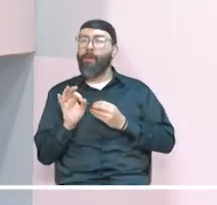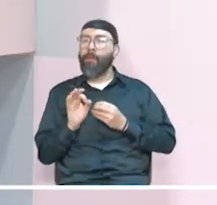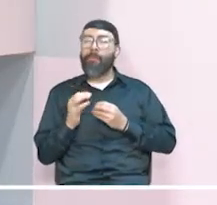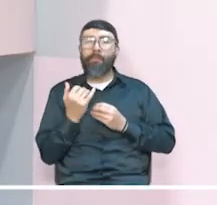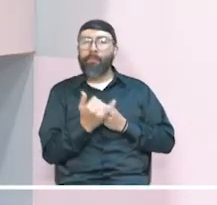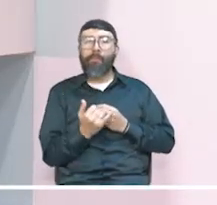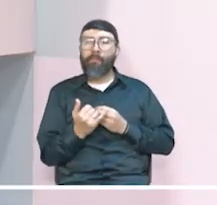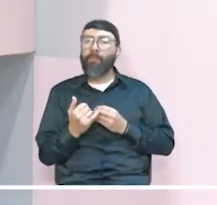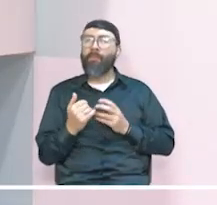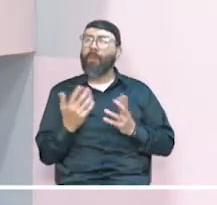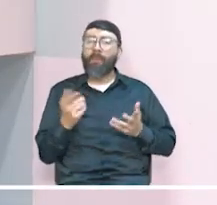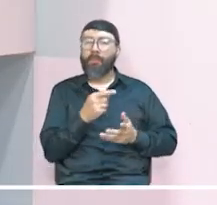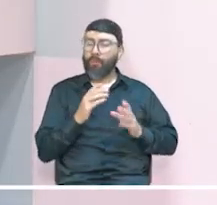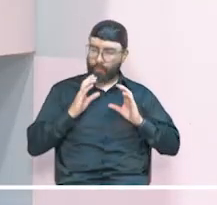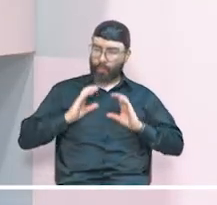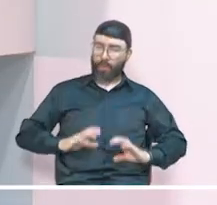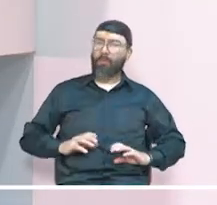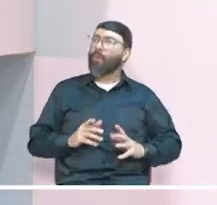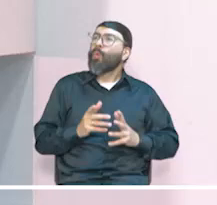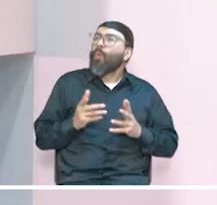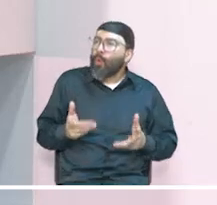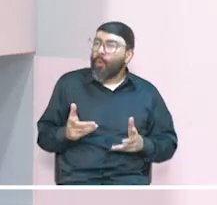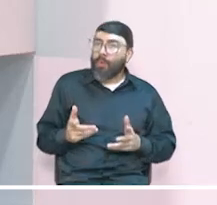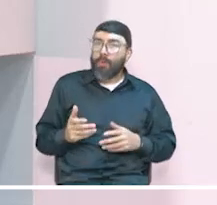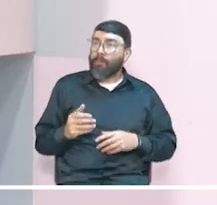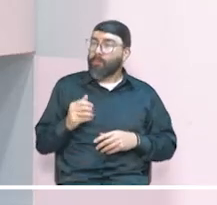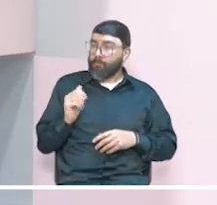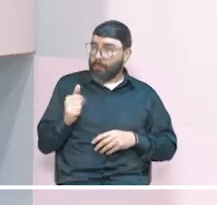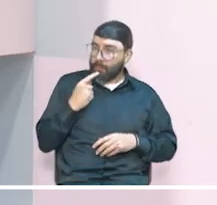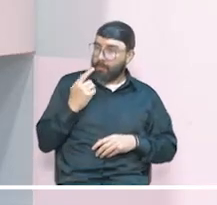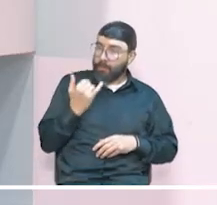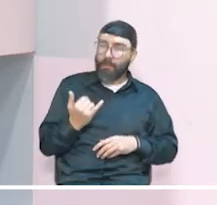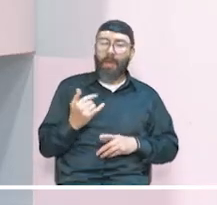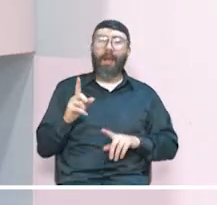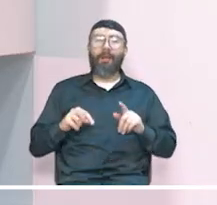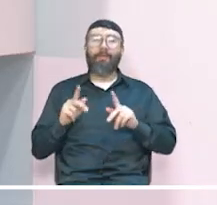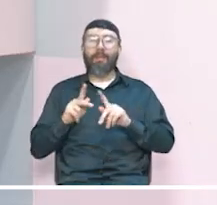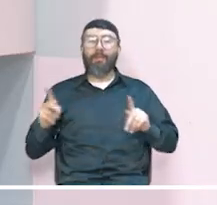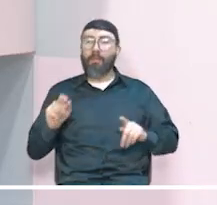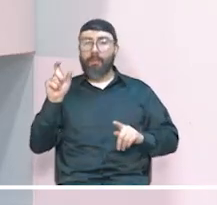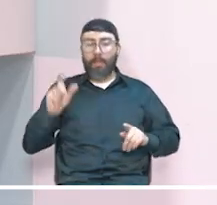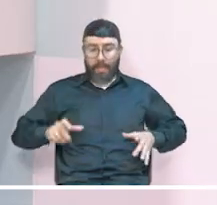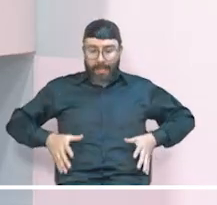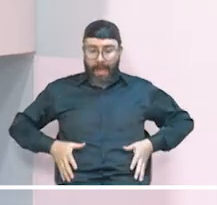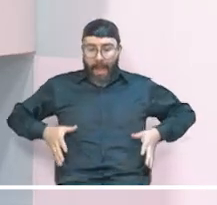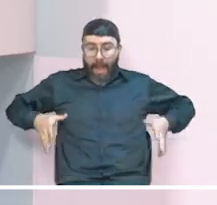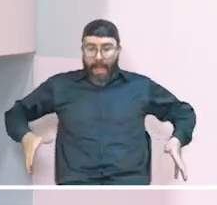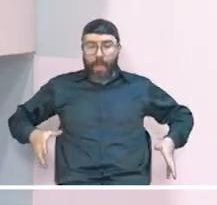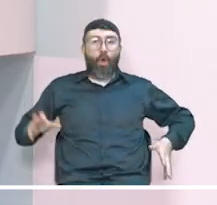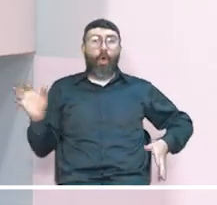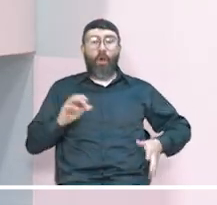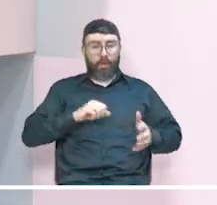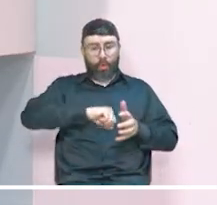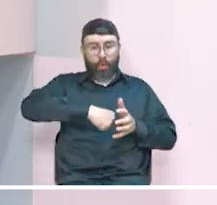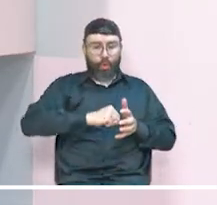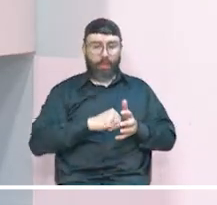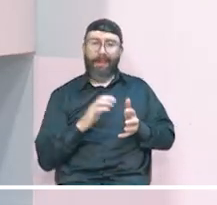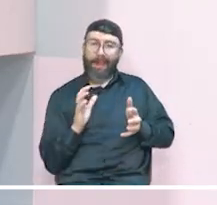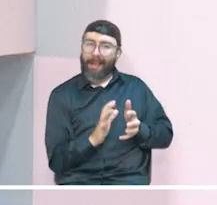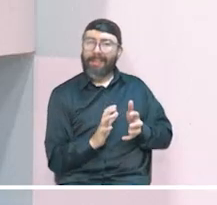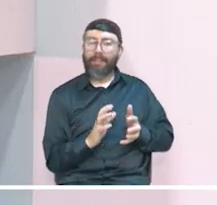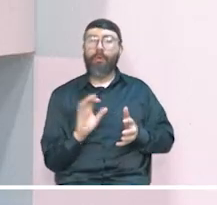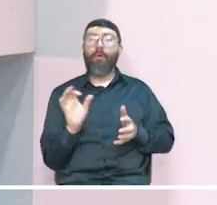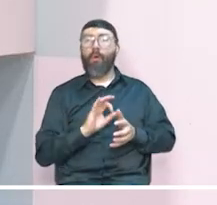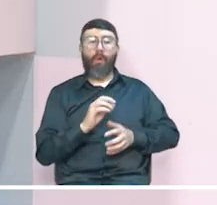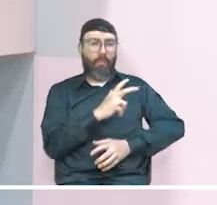forma que es nuestro cuerpo, como les decía ahorita, el hecho de que hay personas que tienen unas caderas más anchas, la conformación de las rodillas, la